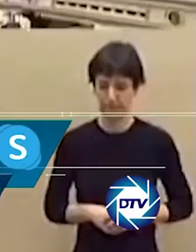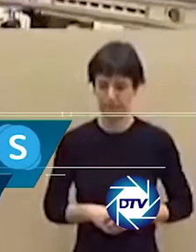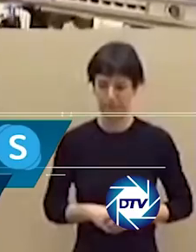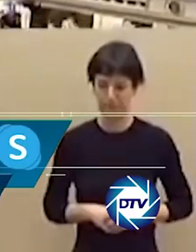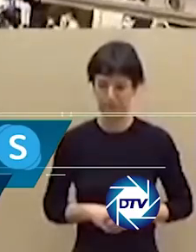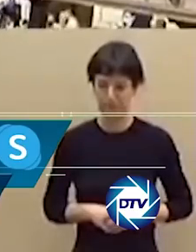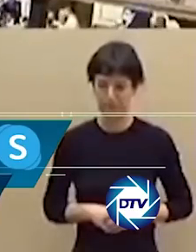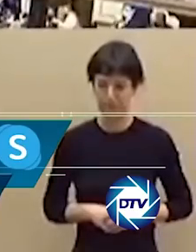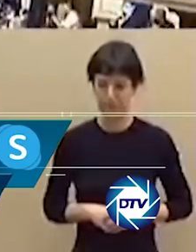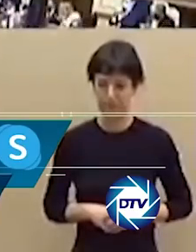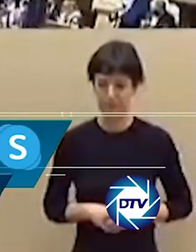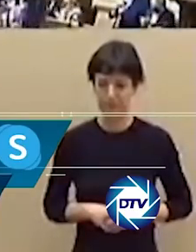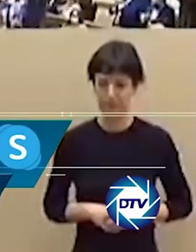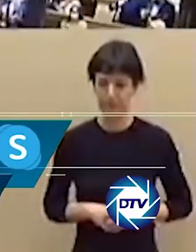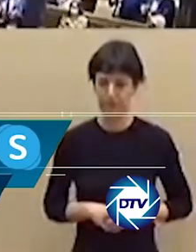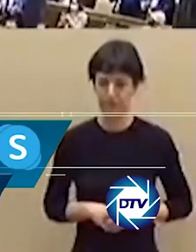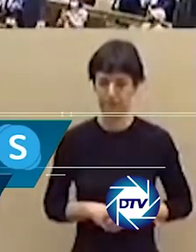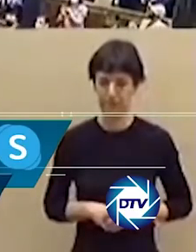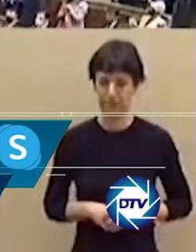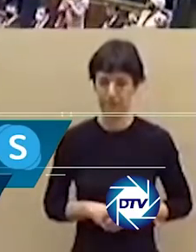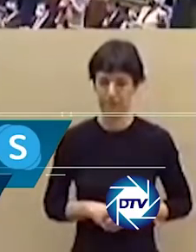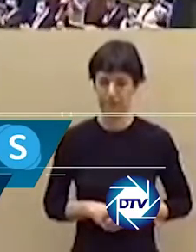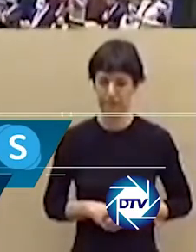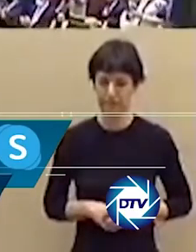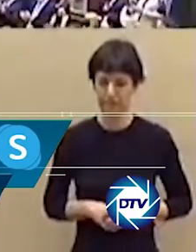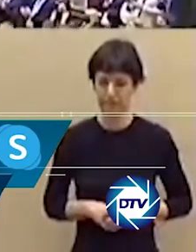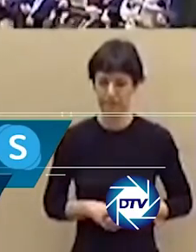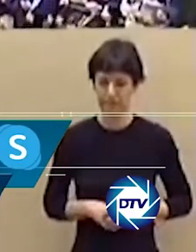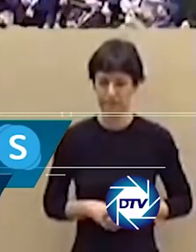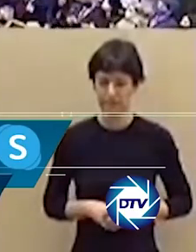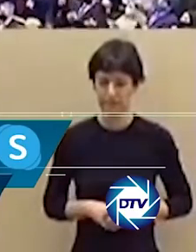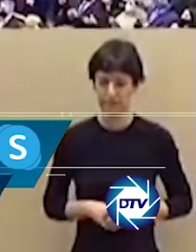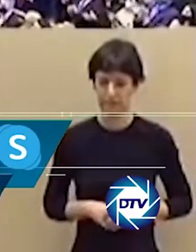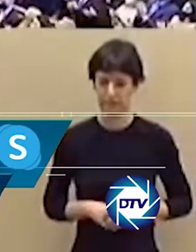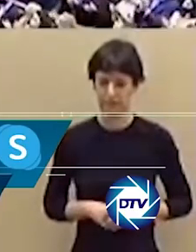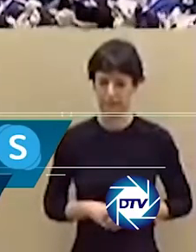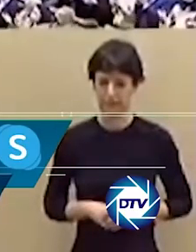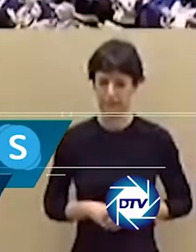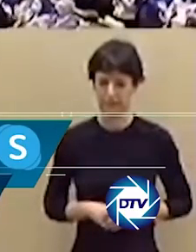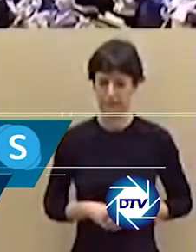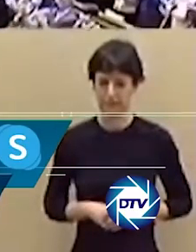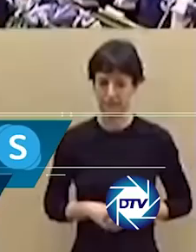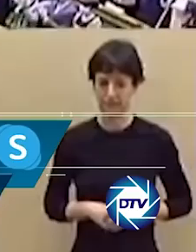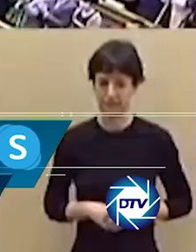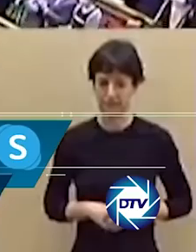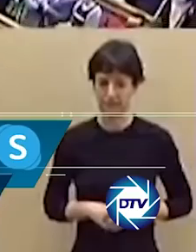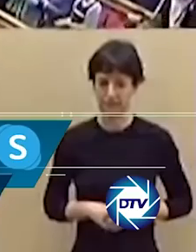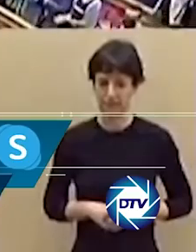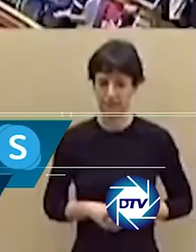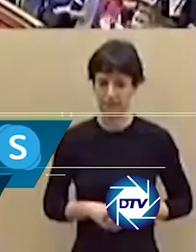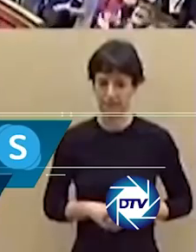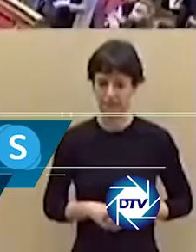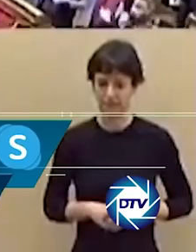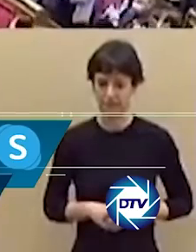de lo que es un entorno de la URSS. Y entonces, bueno, pues allí la mitología esa de